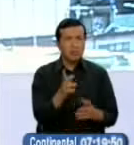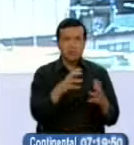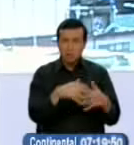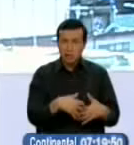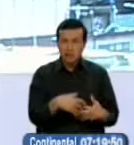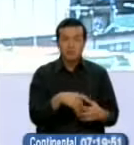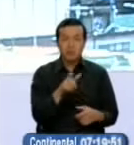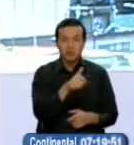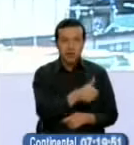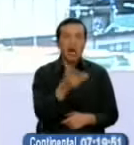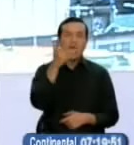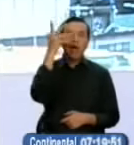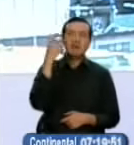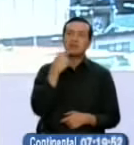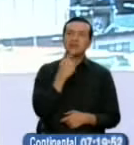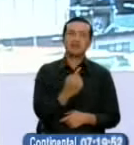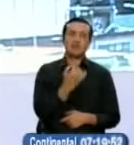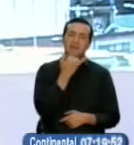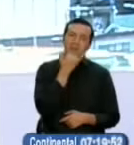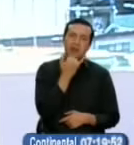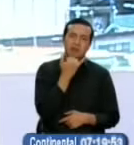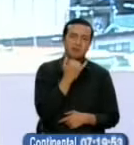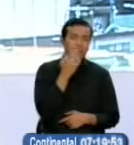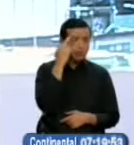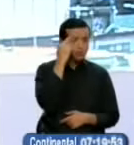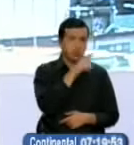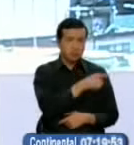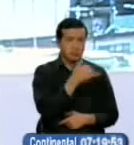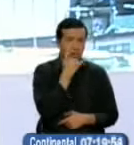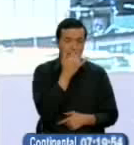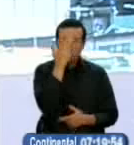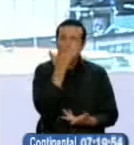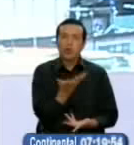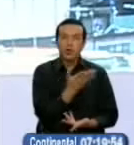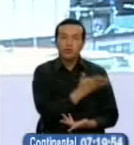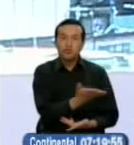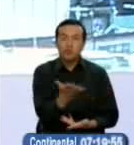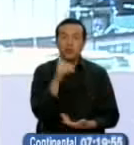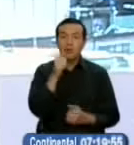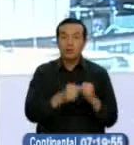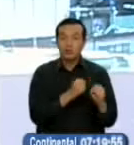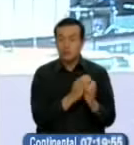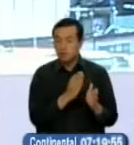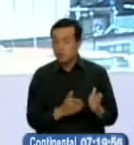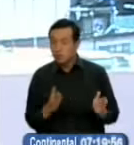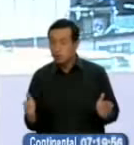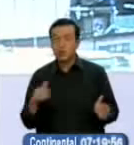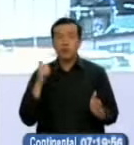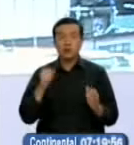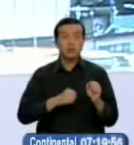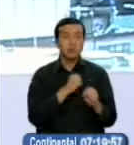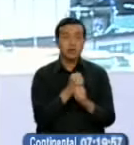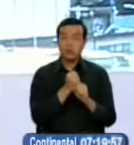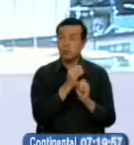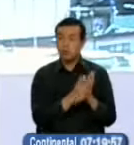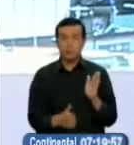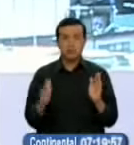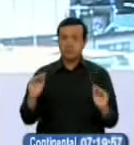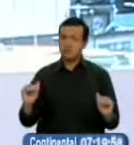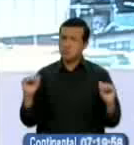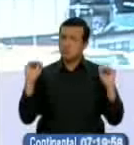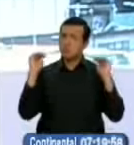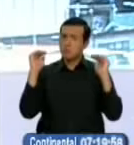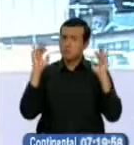para aquellos que lo plantean que es fracasado, tienen toda la razón, porque no han estado estos 10 años, que han sido unos 10 años de la década ganada,